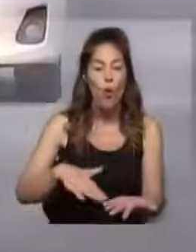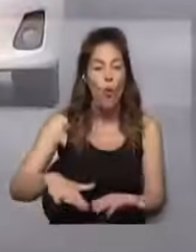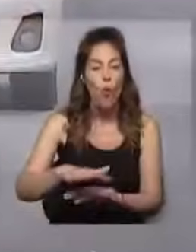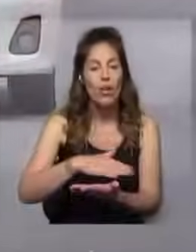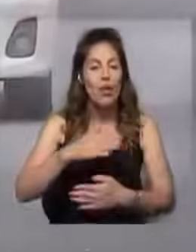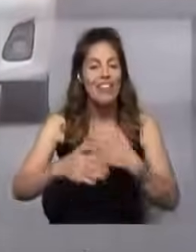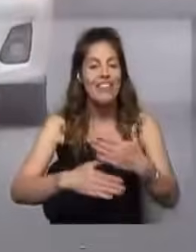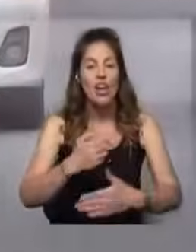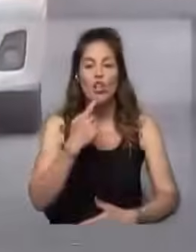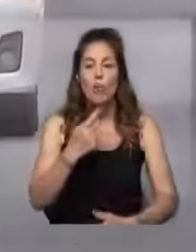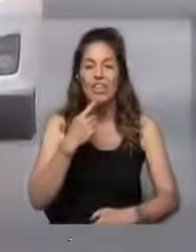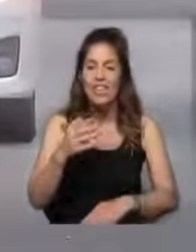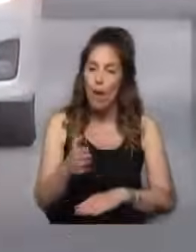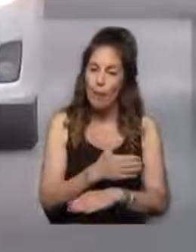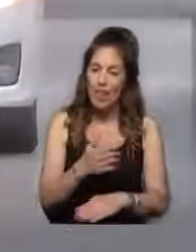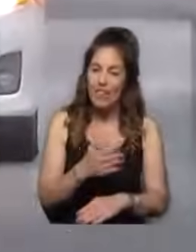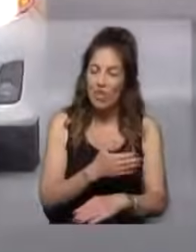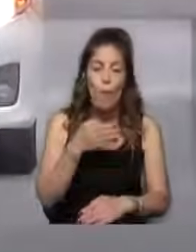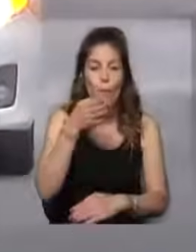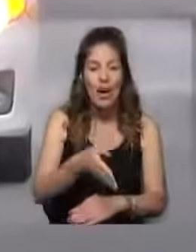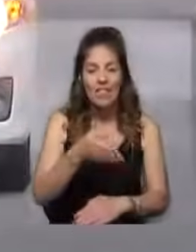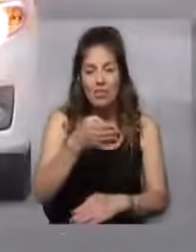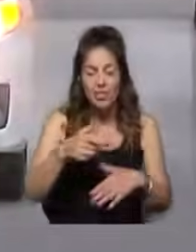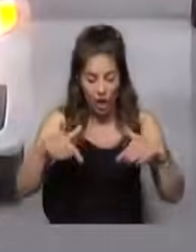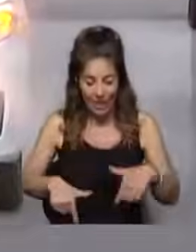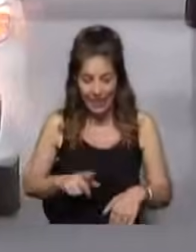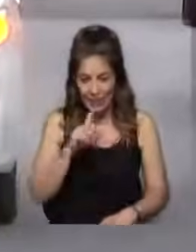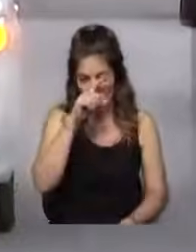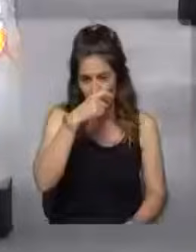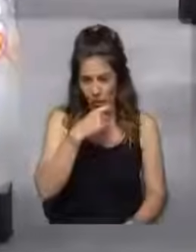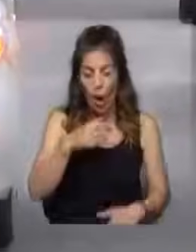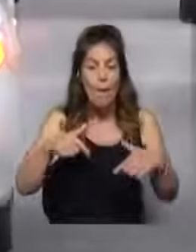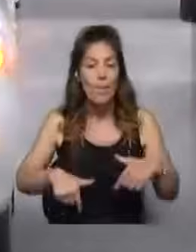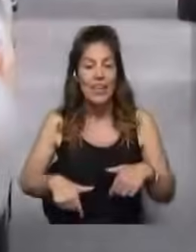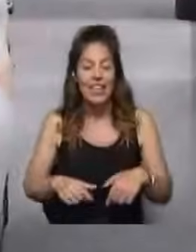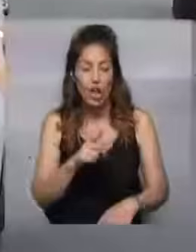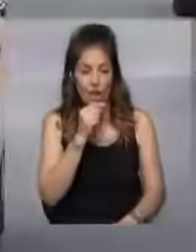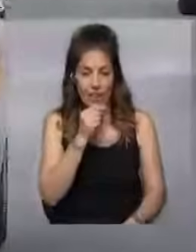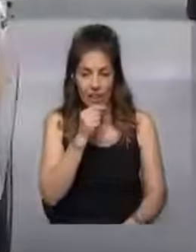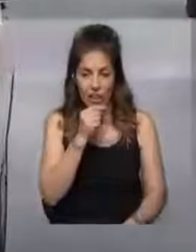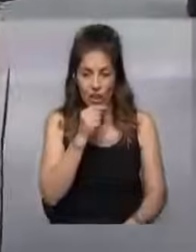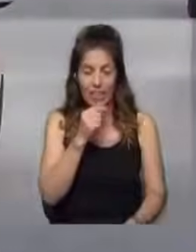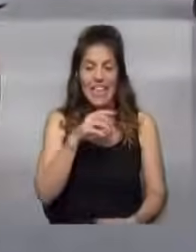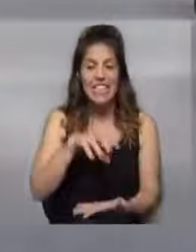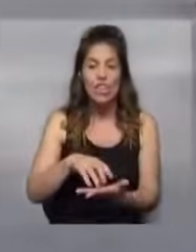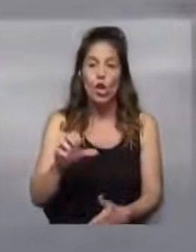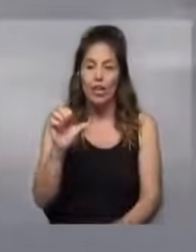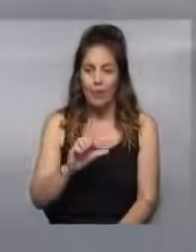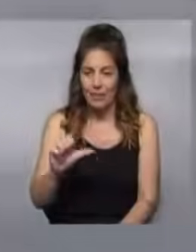desarrolle políticas de prevención con participación de la intendencia de Montevideo el Ministerio del interior y el sector